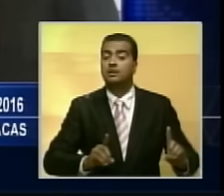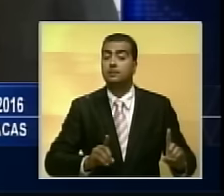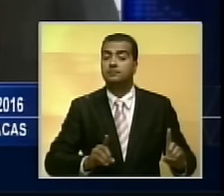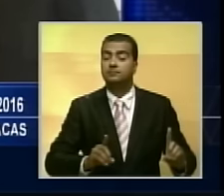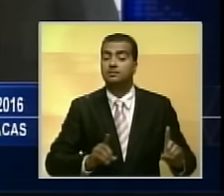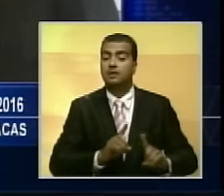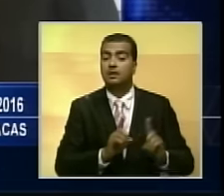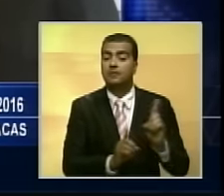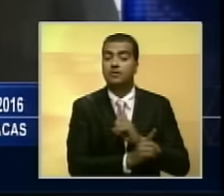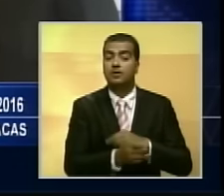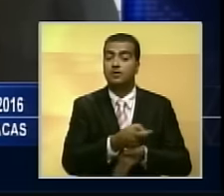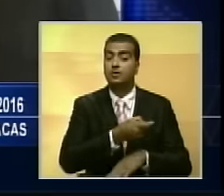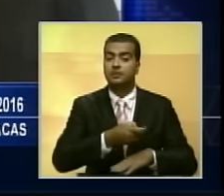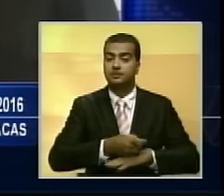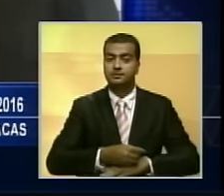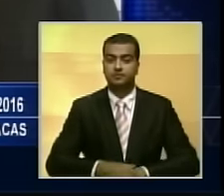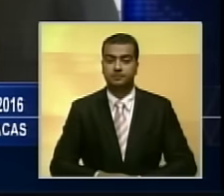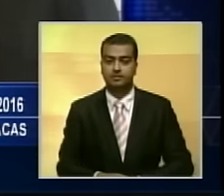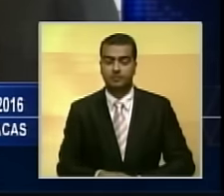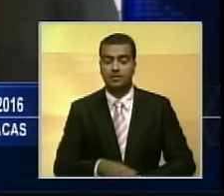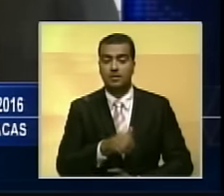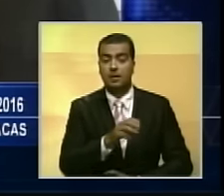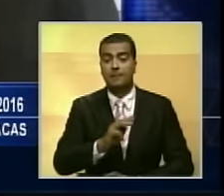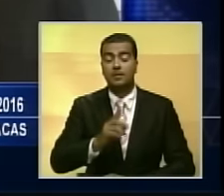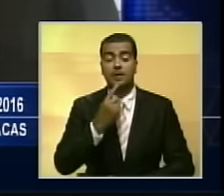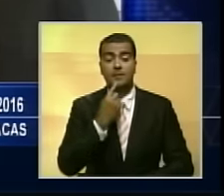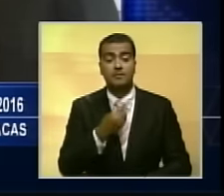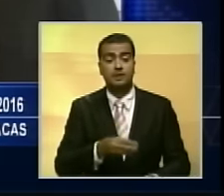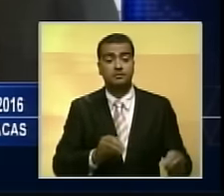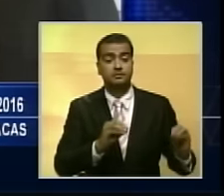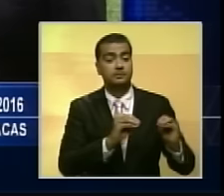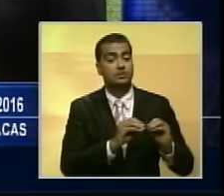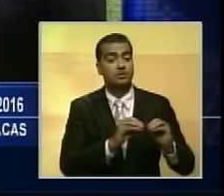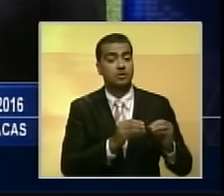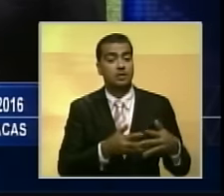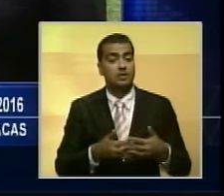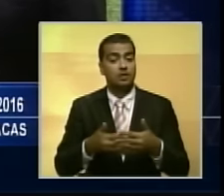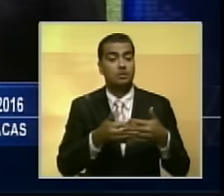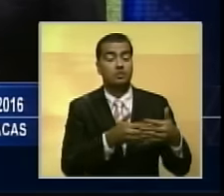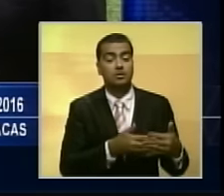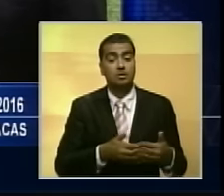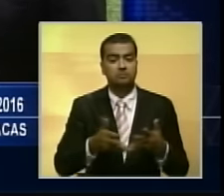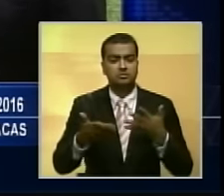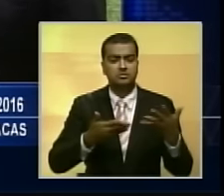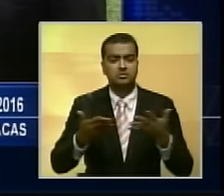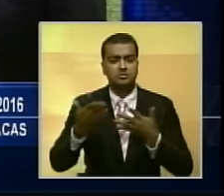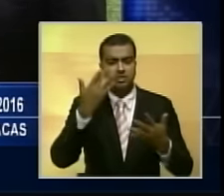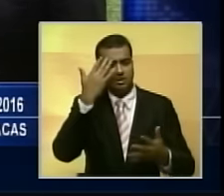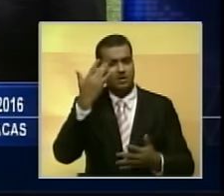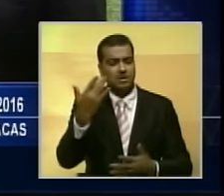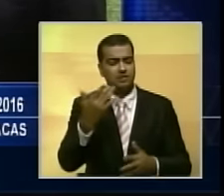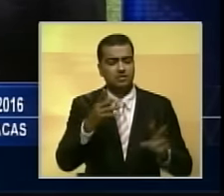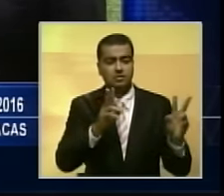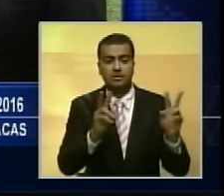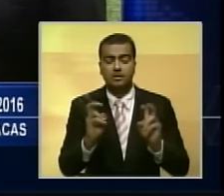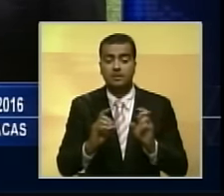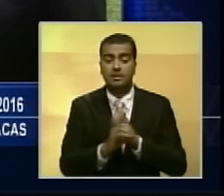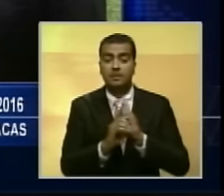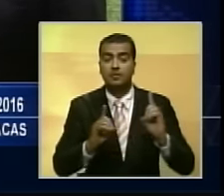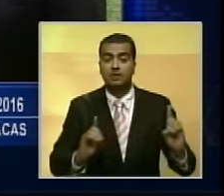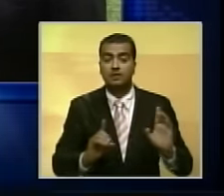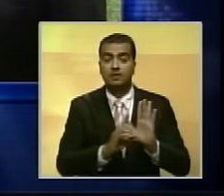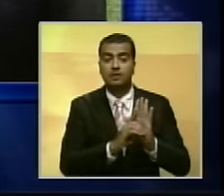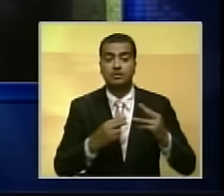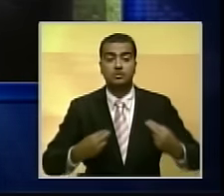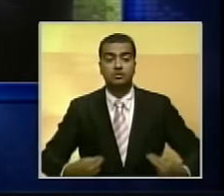del referéndum revocatorio. Almagro y Carter se reunieron en Georgia, Estados Unidos, para intercambiar ideas sobre temas de democracia y